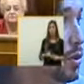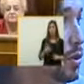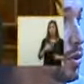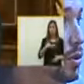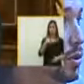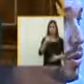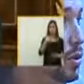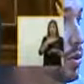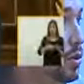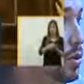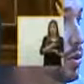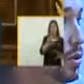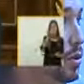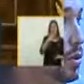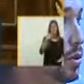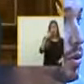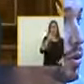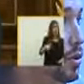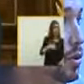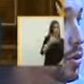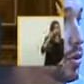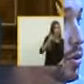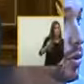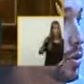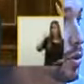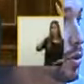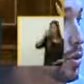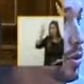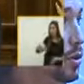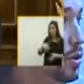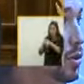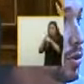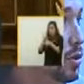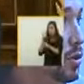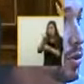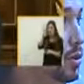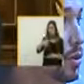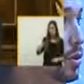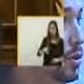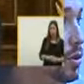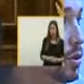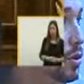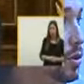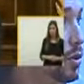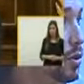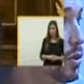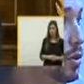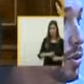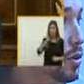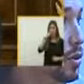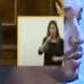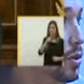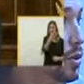de coalición municipales, los gobiernos de las mareas aquí en Galicia, por ejemplo, pueden resentirse en las próximas semanas si Podemos no facilita hoy